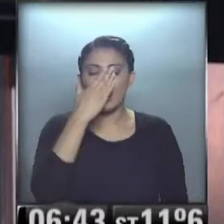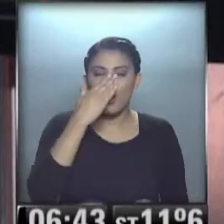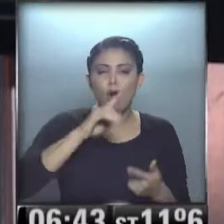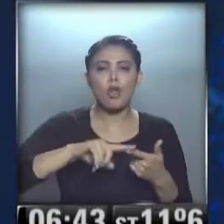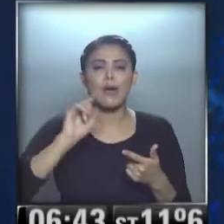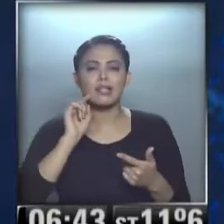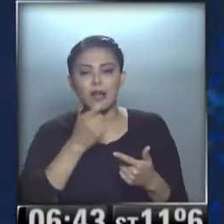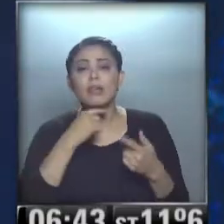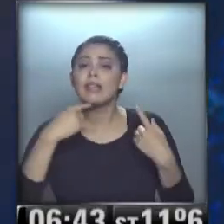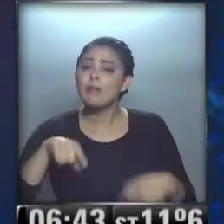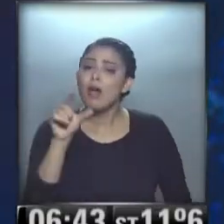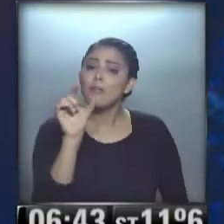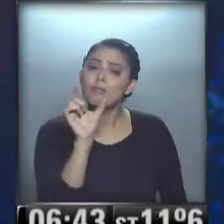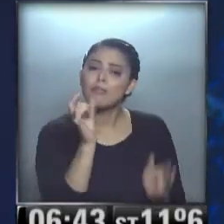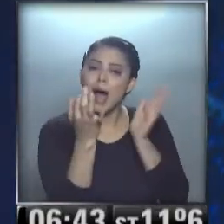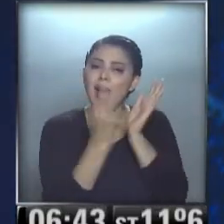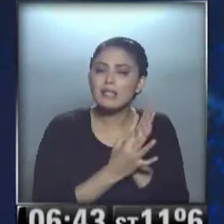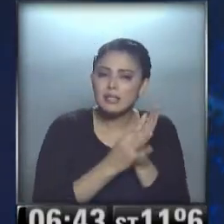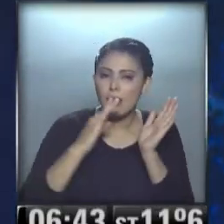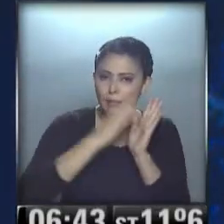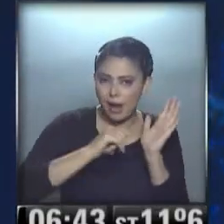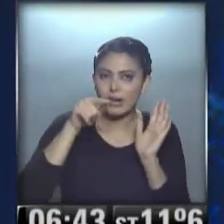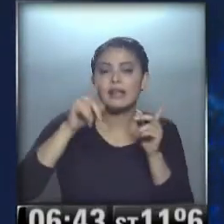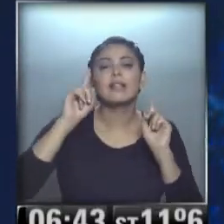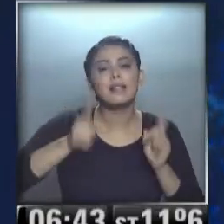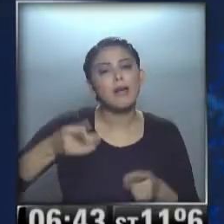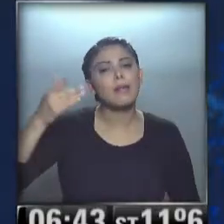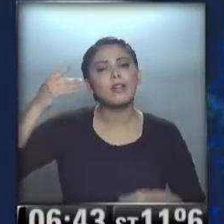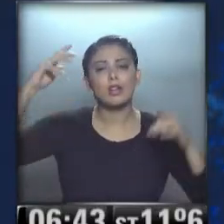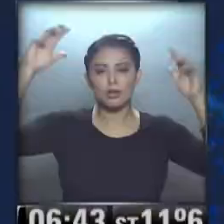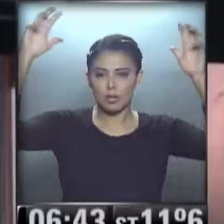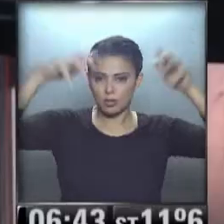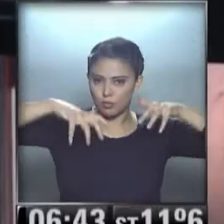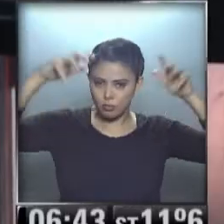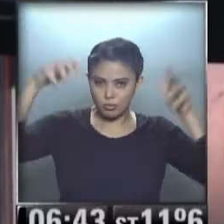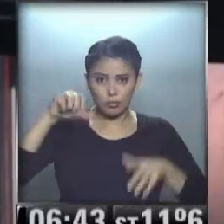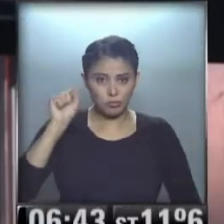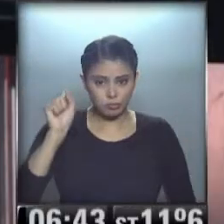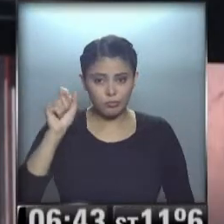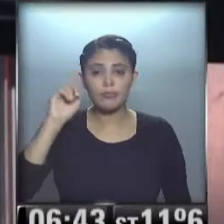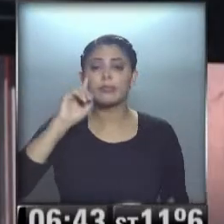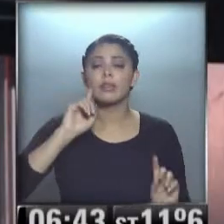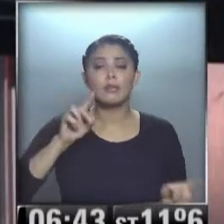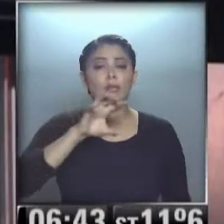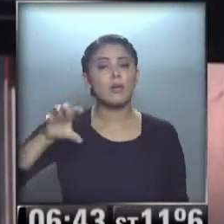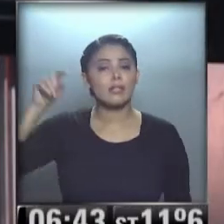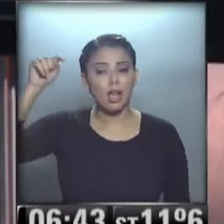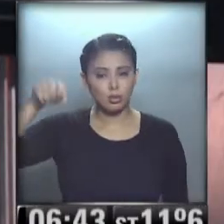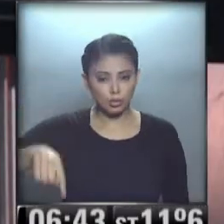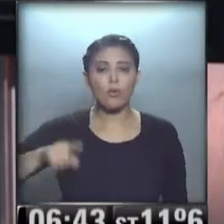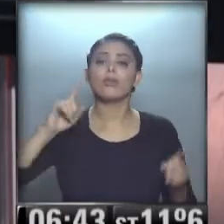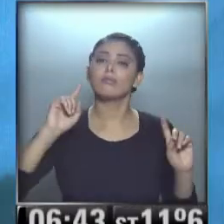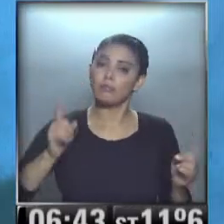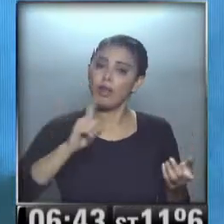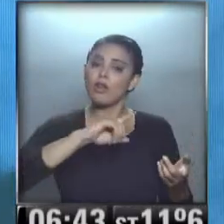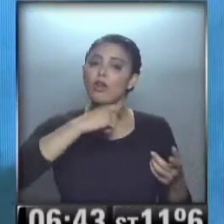Luis, también una zona blanca. Se produjeron allí algunas lluvias muy aisladitas. Y fíjense bien, en el sur del país también hay nubosidad,